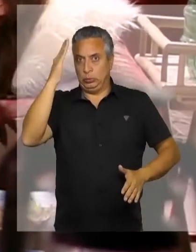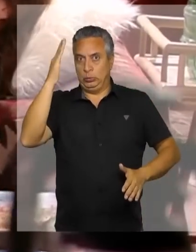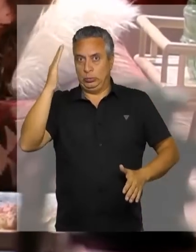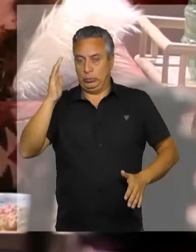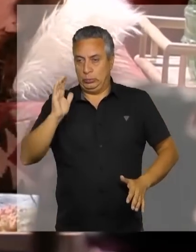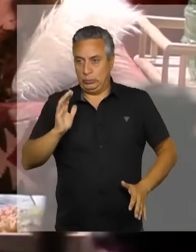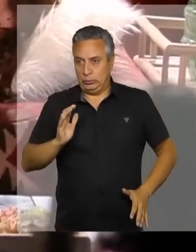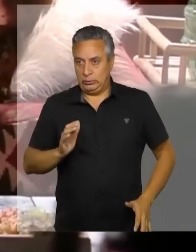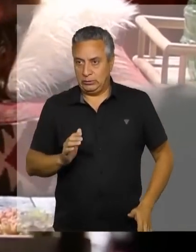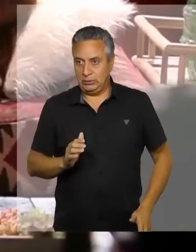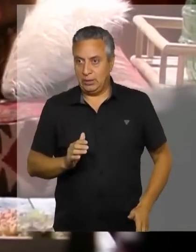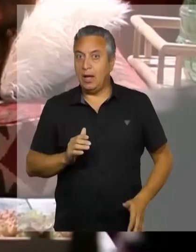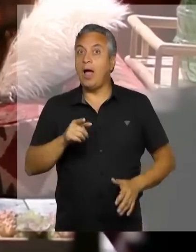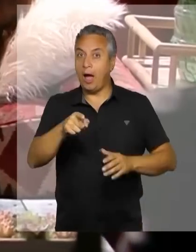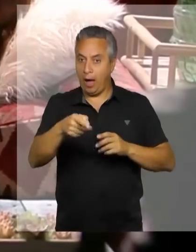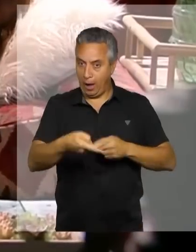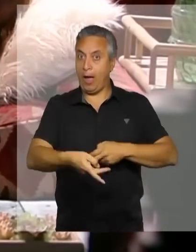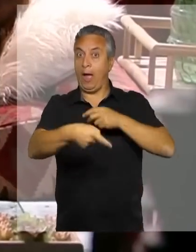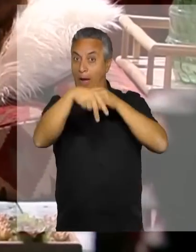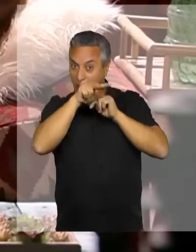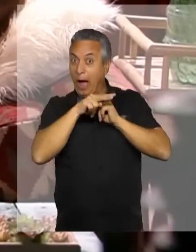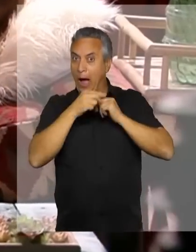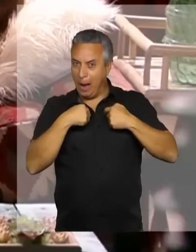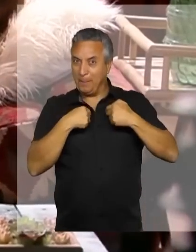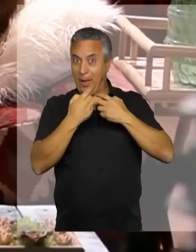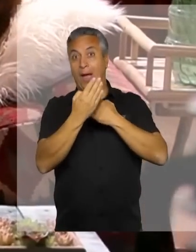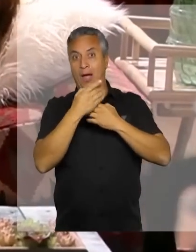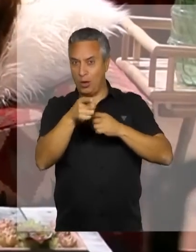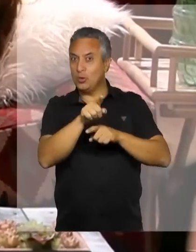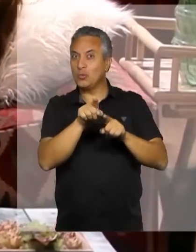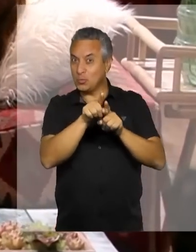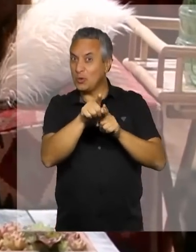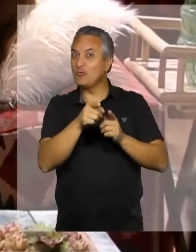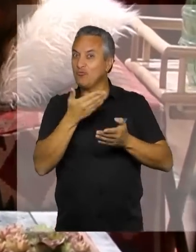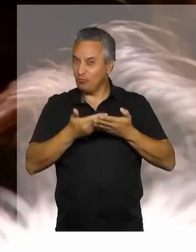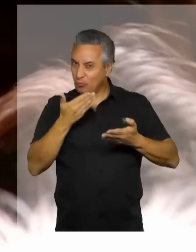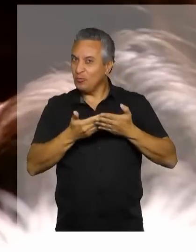Oye, pero... Chuta. De nuevo te caíste arriba mío, parece que lo estás diciendo prosópito.